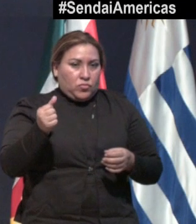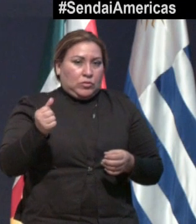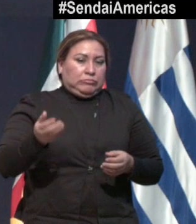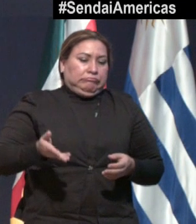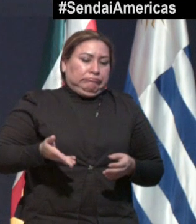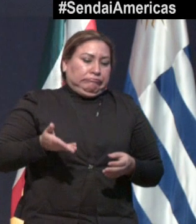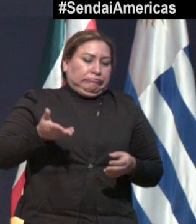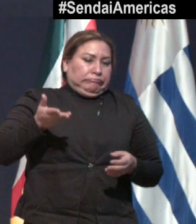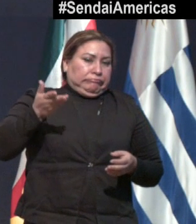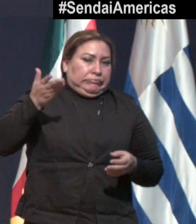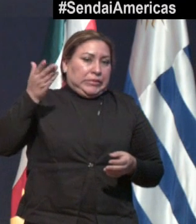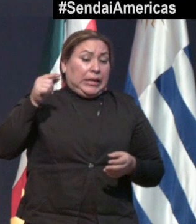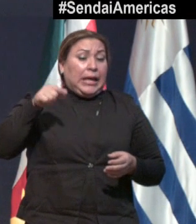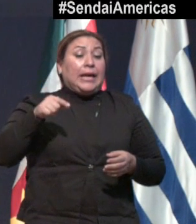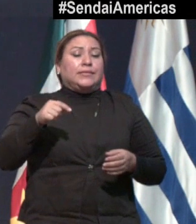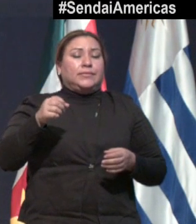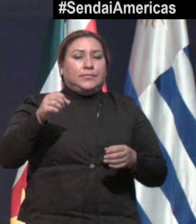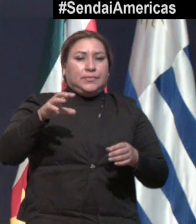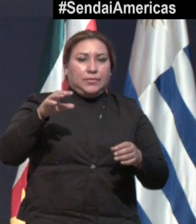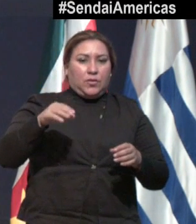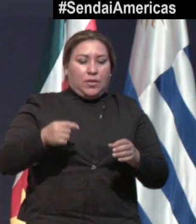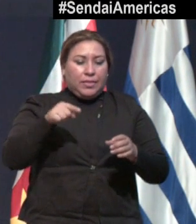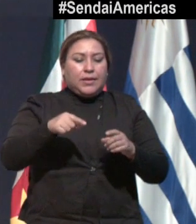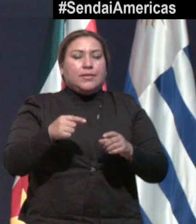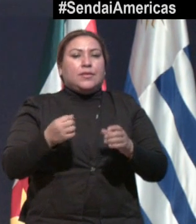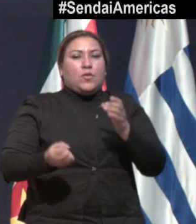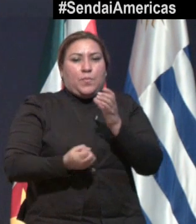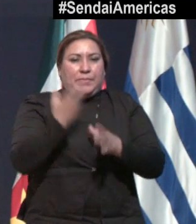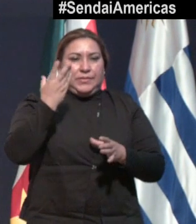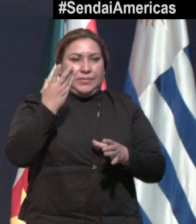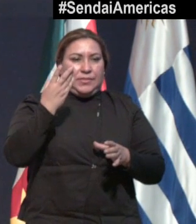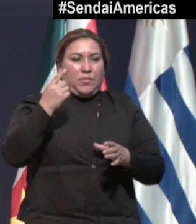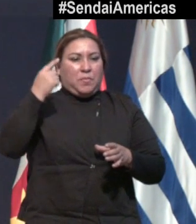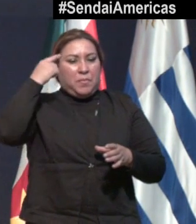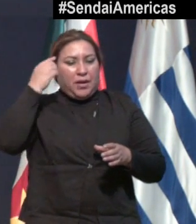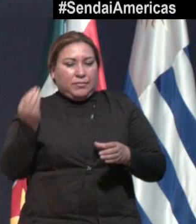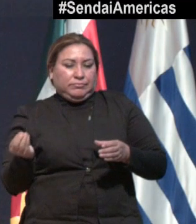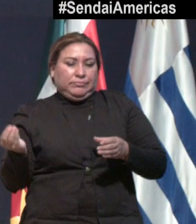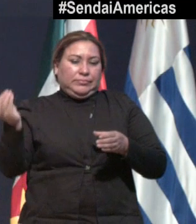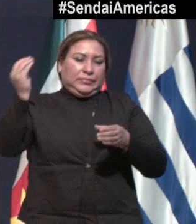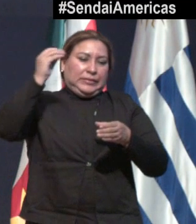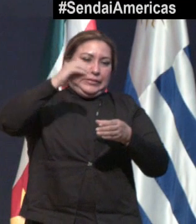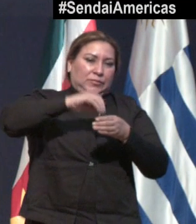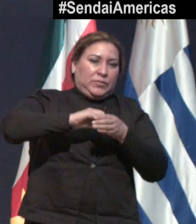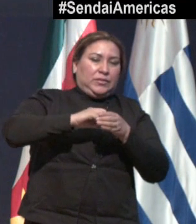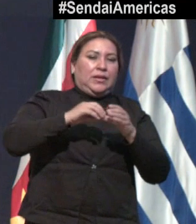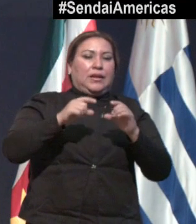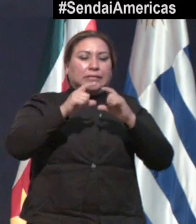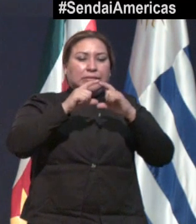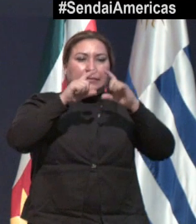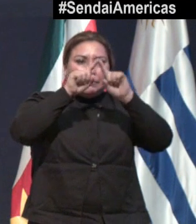es nuestro punto de partida para comenzar la implementación del marco de Sendai.